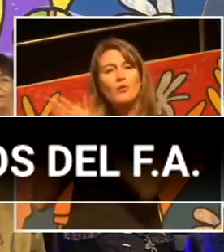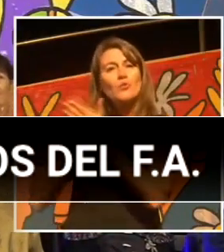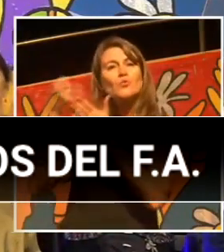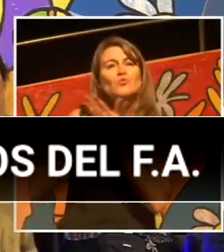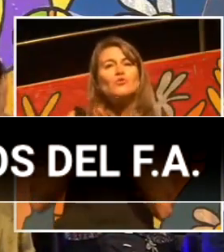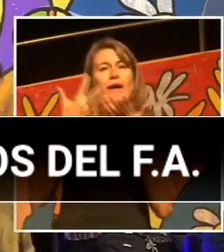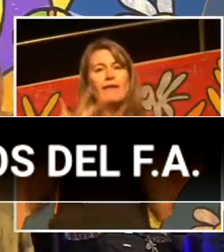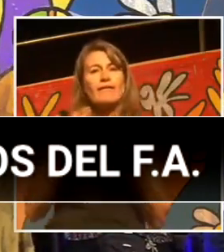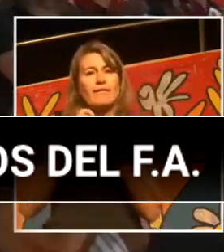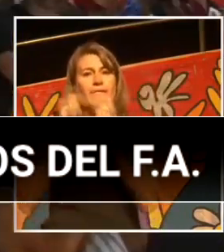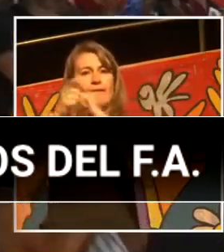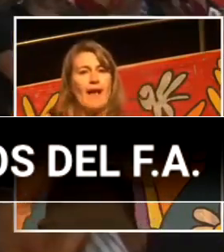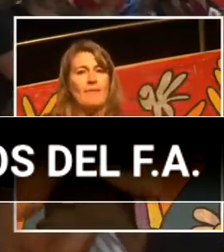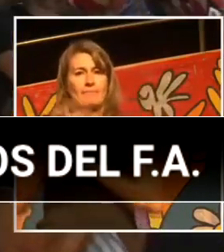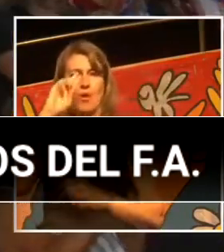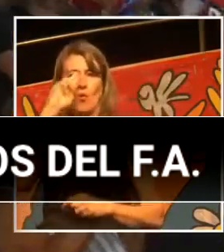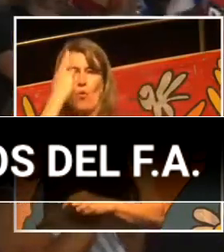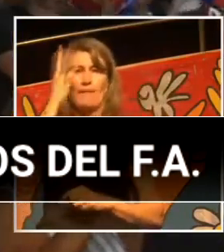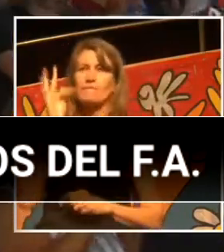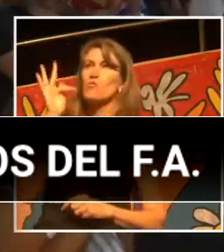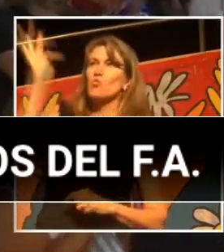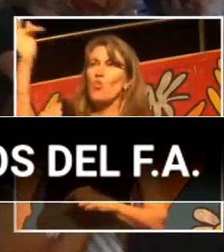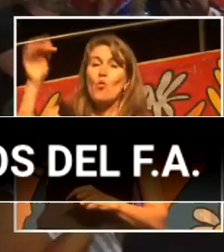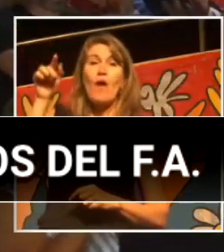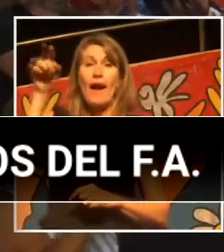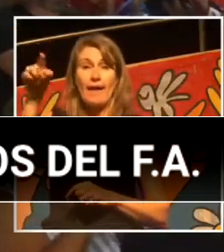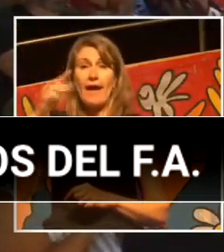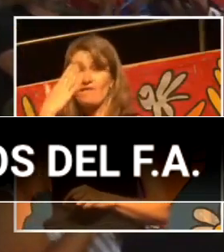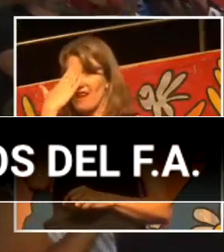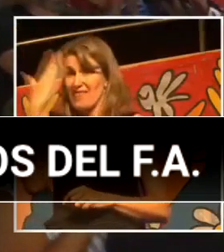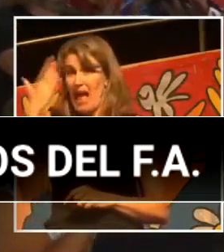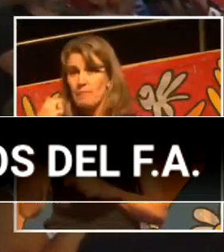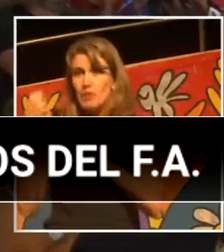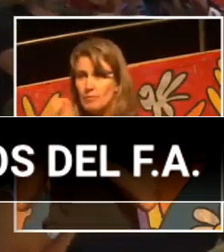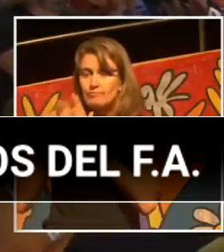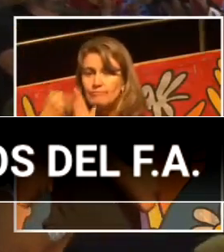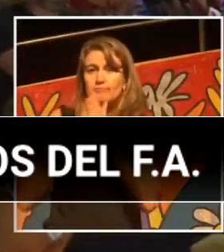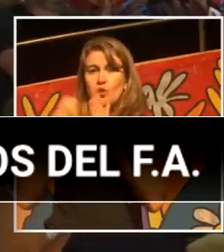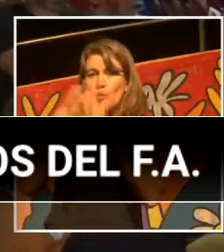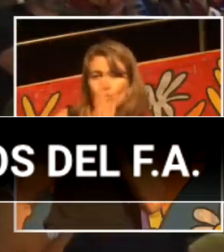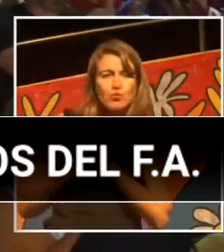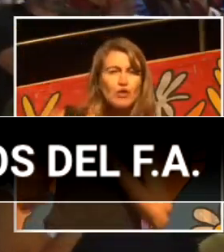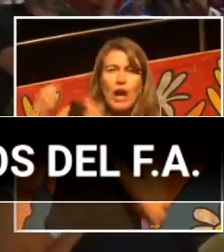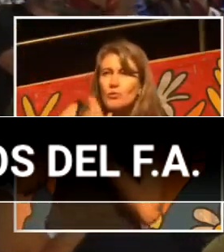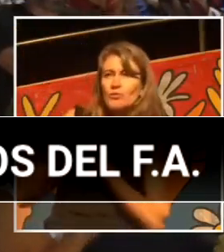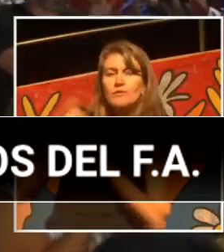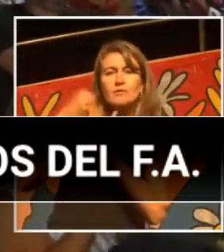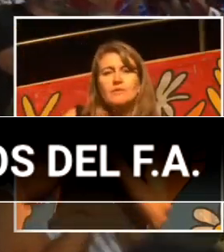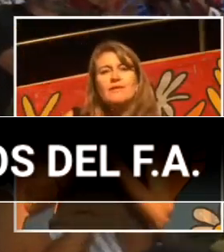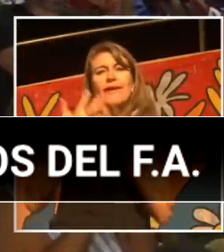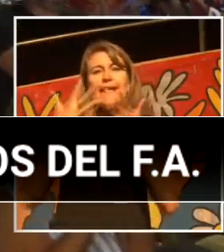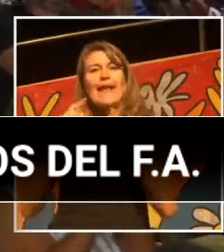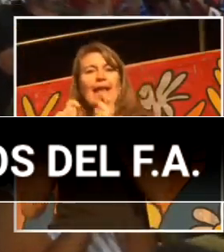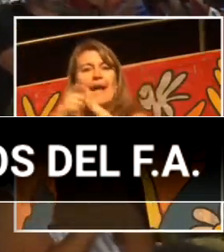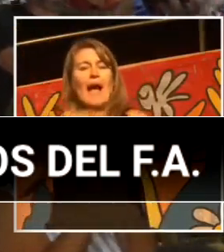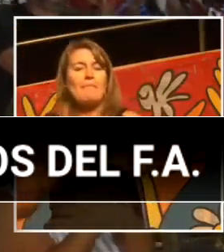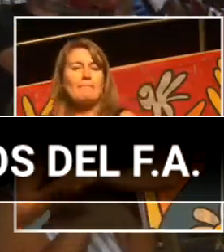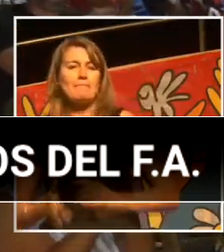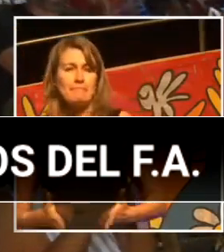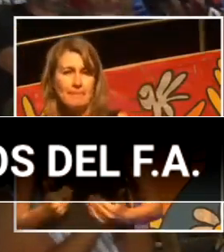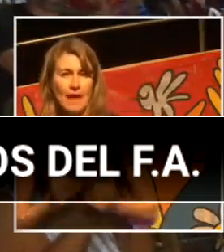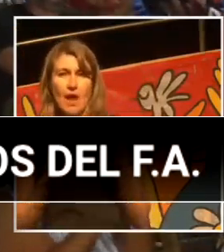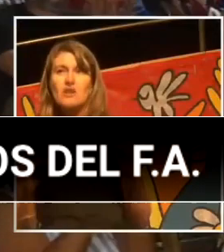cambiar los destinos del país Acá está el frente amplio pugnando y luchando para cambiar la igualdad de género